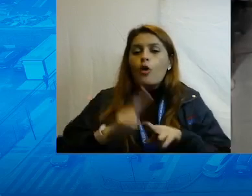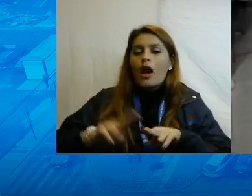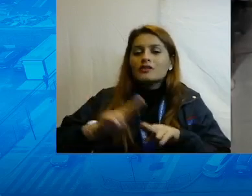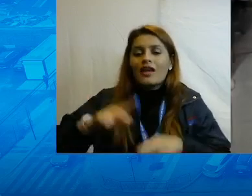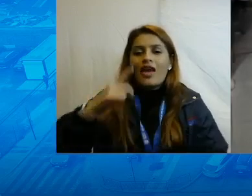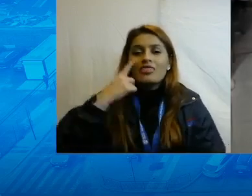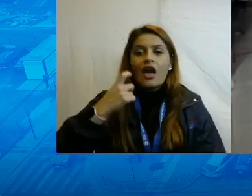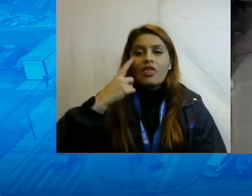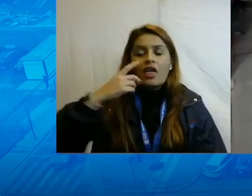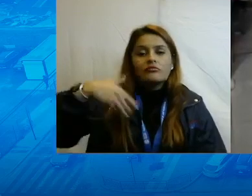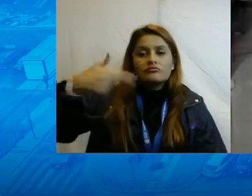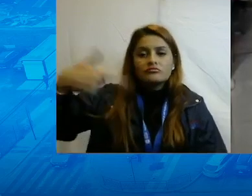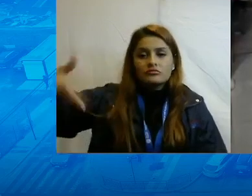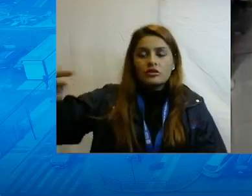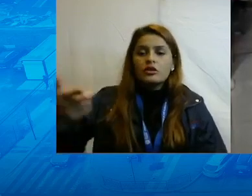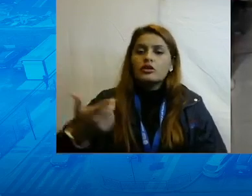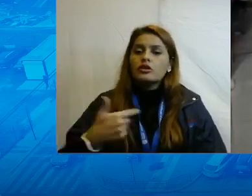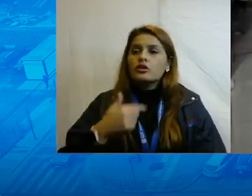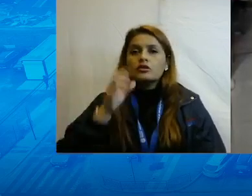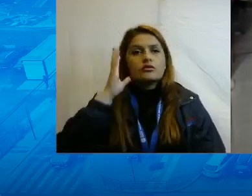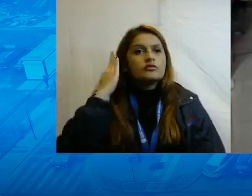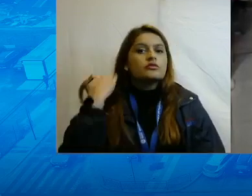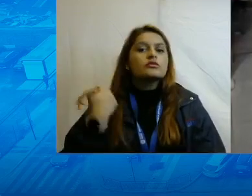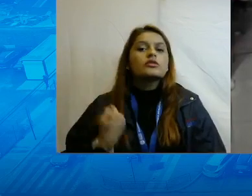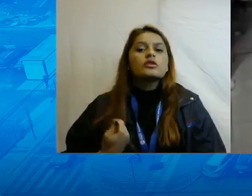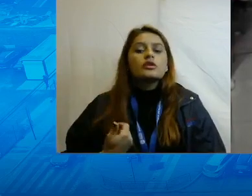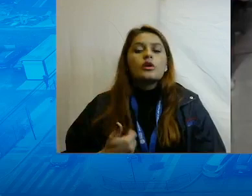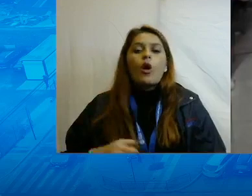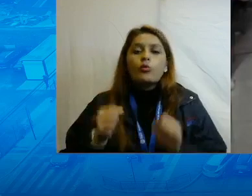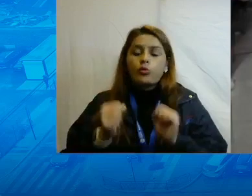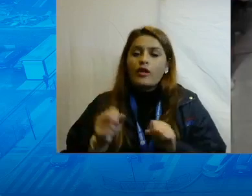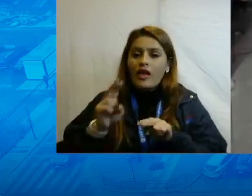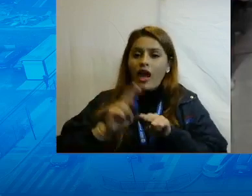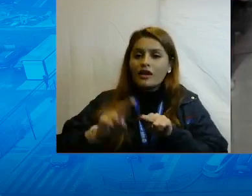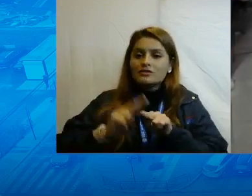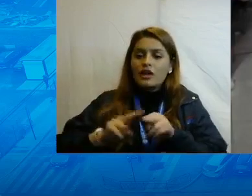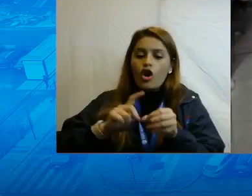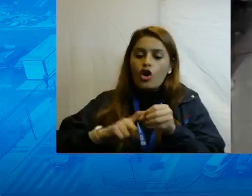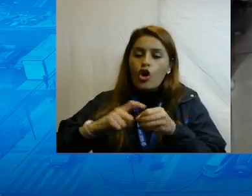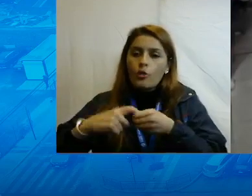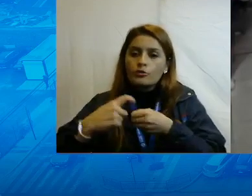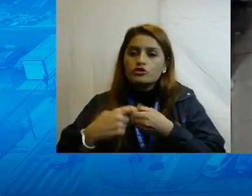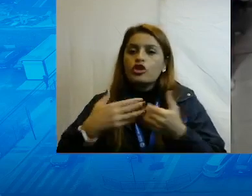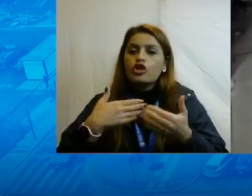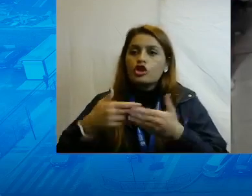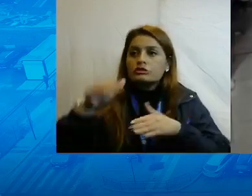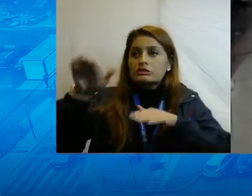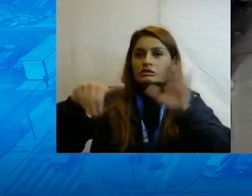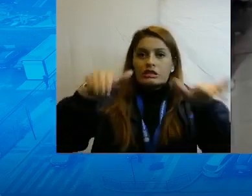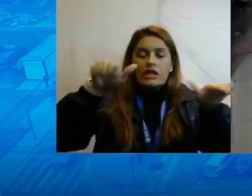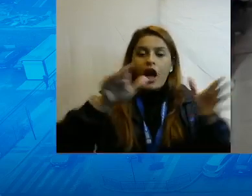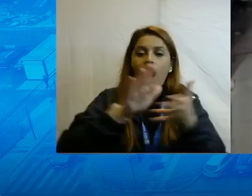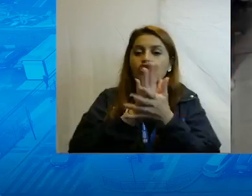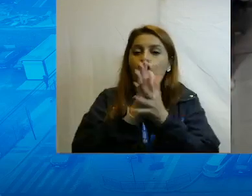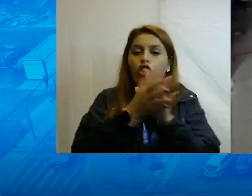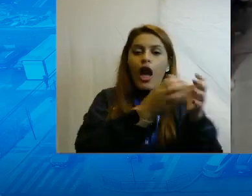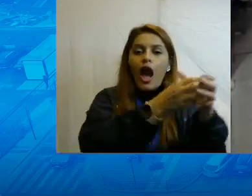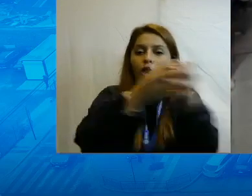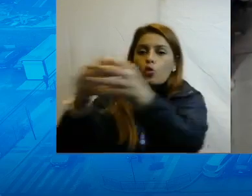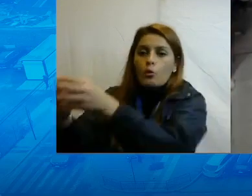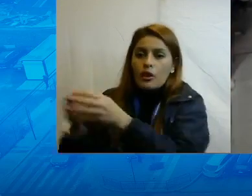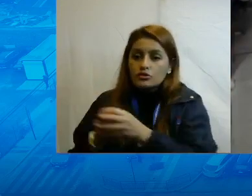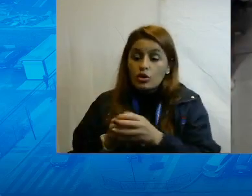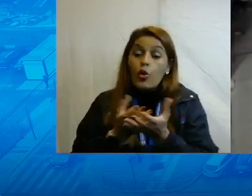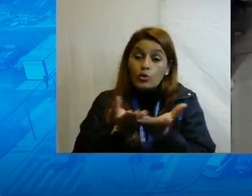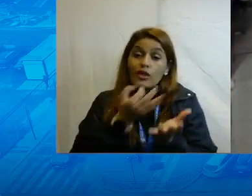de hecho, lo voy a conversar con el concejal Enrique, si en un minuto se podrá hacer alguna comisión donde se cite a todas esas agrupaciones que como usted